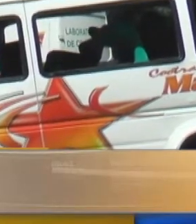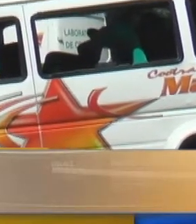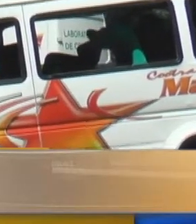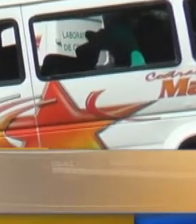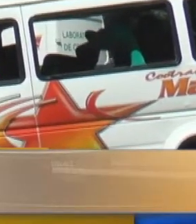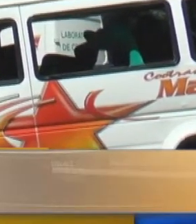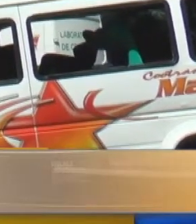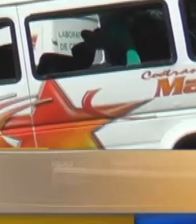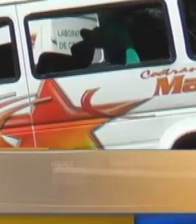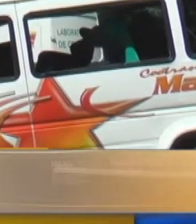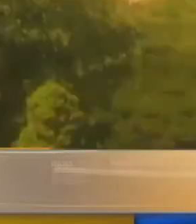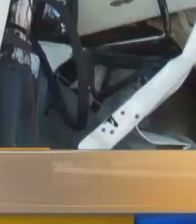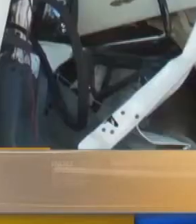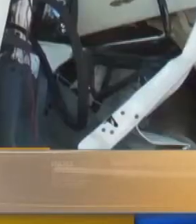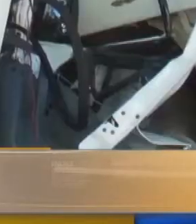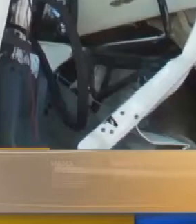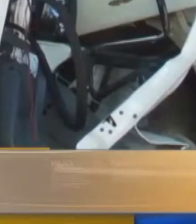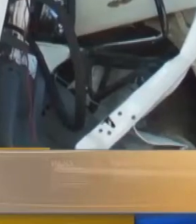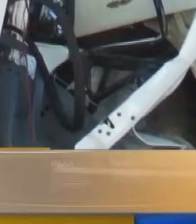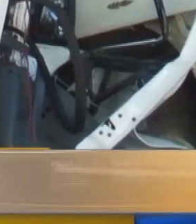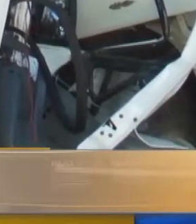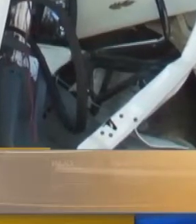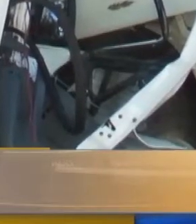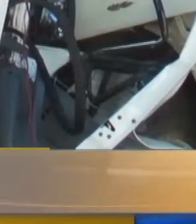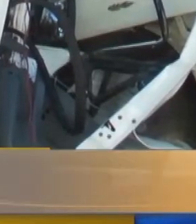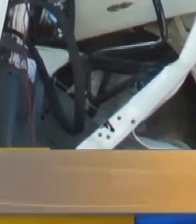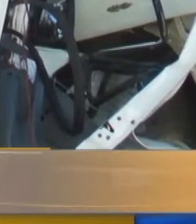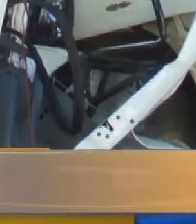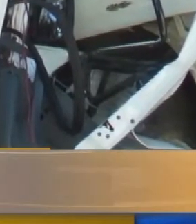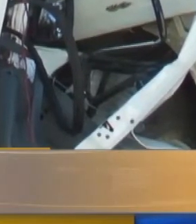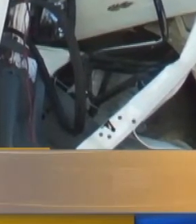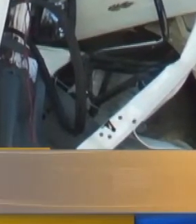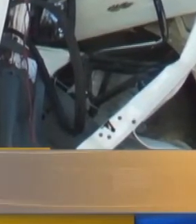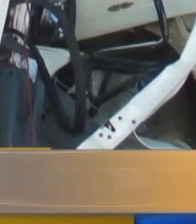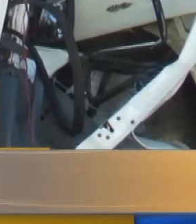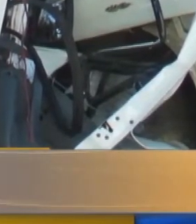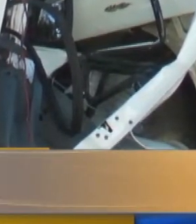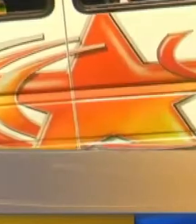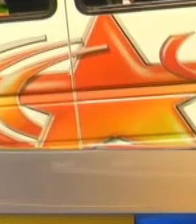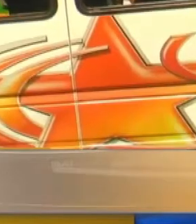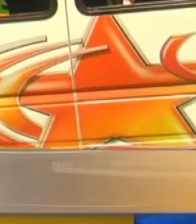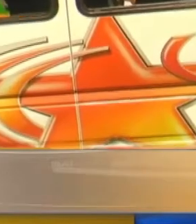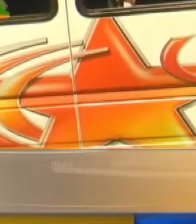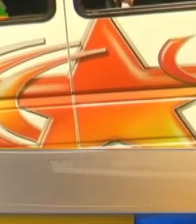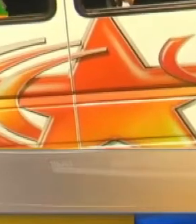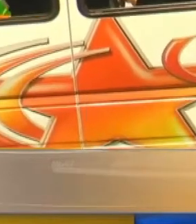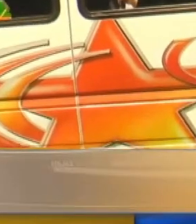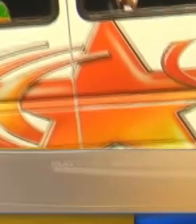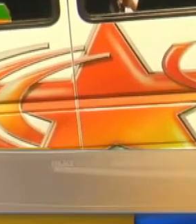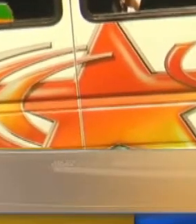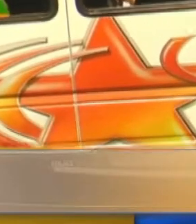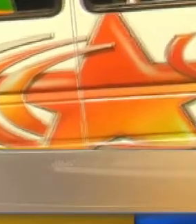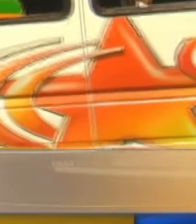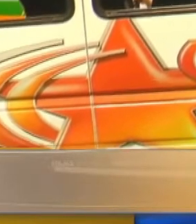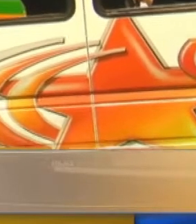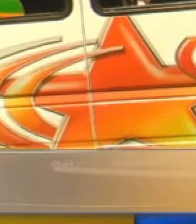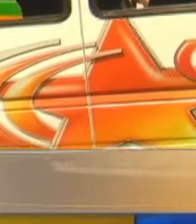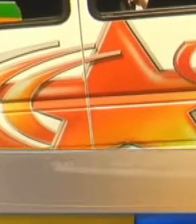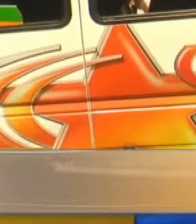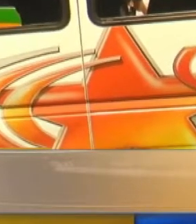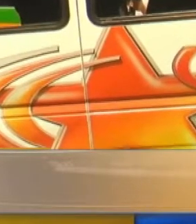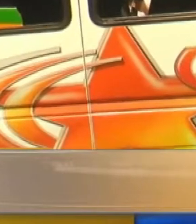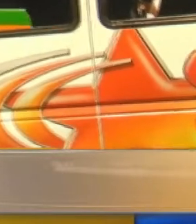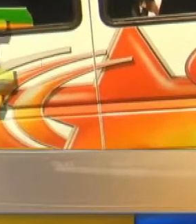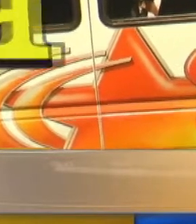mecánica del tractocamión tipo niñera, hipótesis que toma más fuerza sobre las posibles causas del trágico accidente en la troncal del Magdalena Medio que dejó